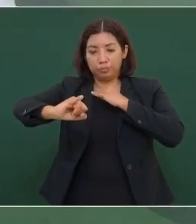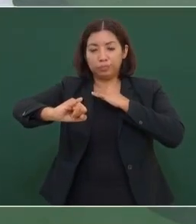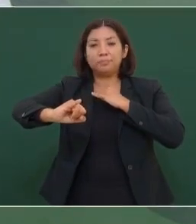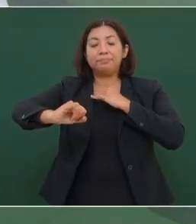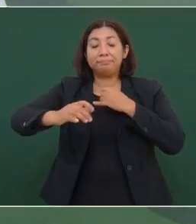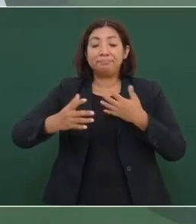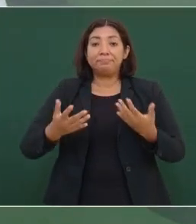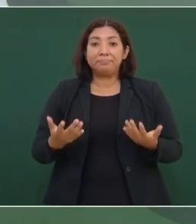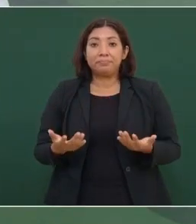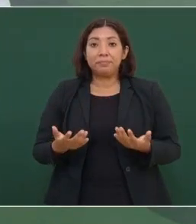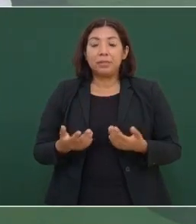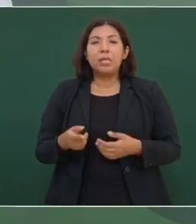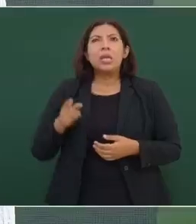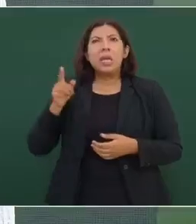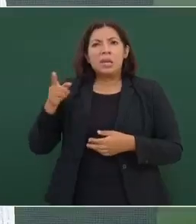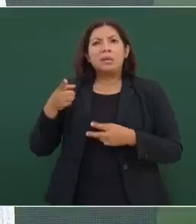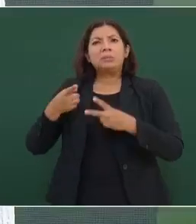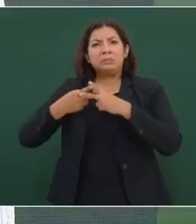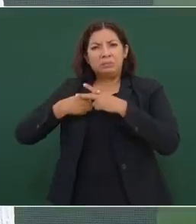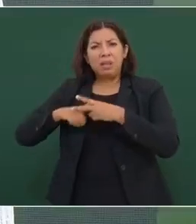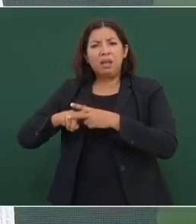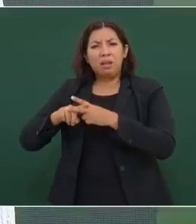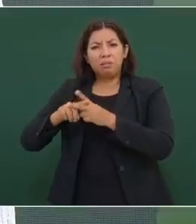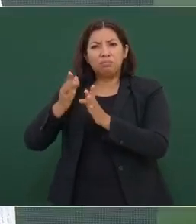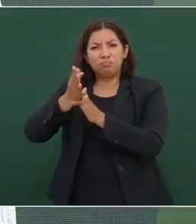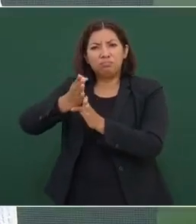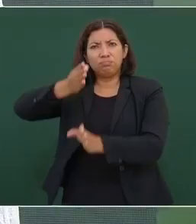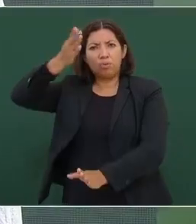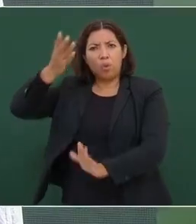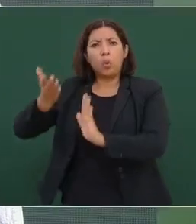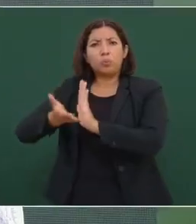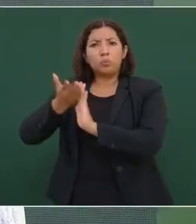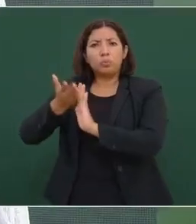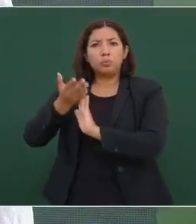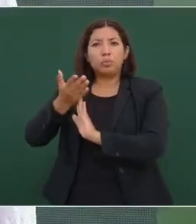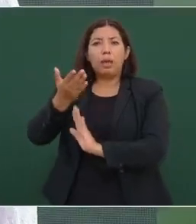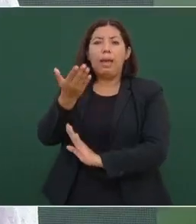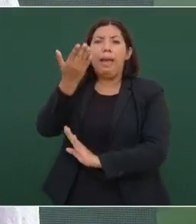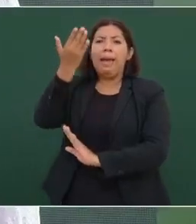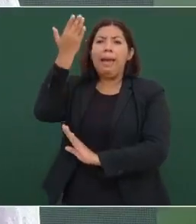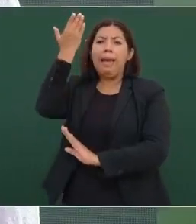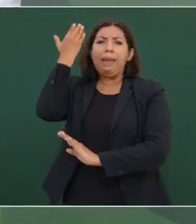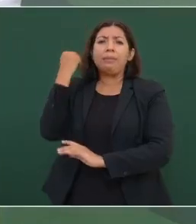3.180, y empezaron a hacer el muro desde hace 40 años